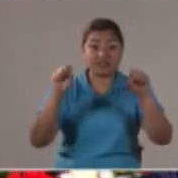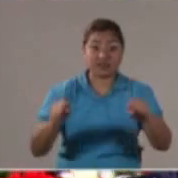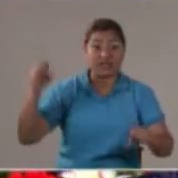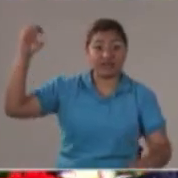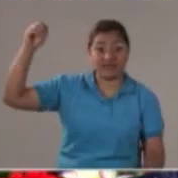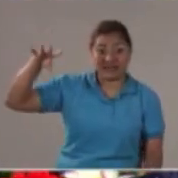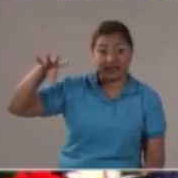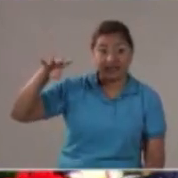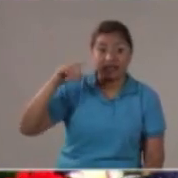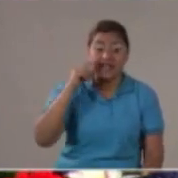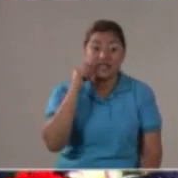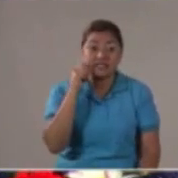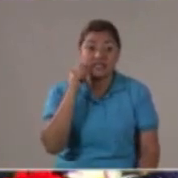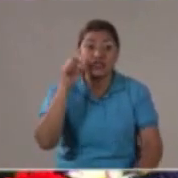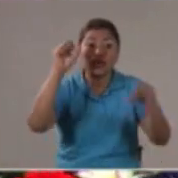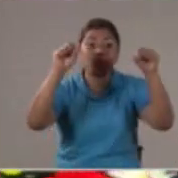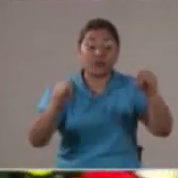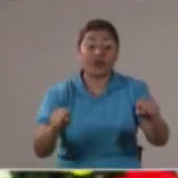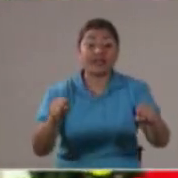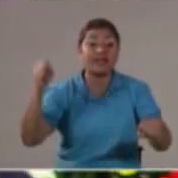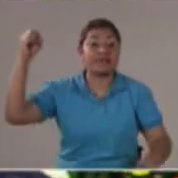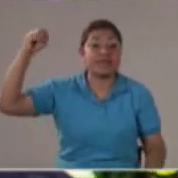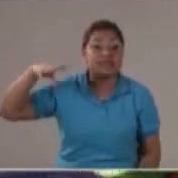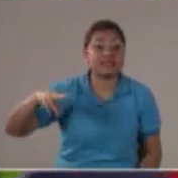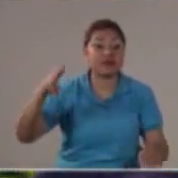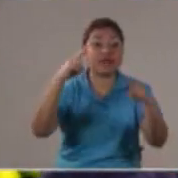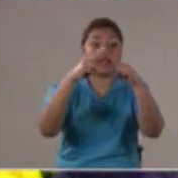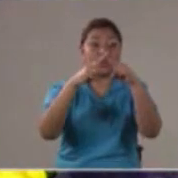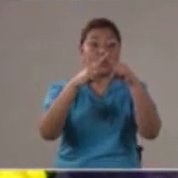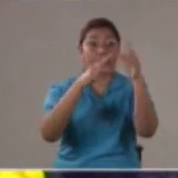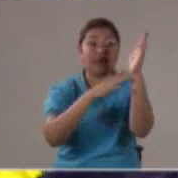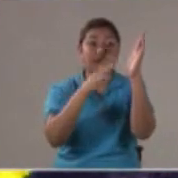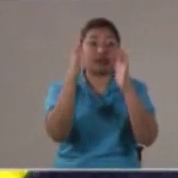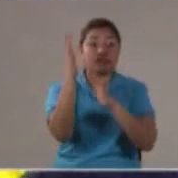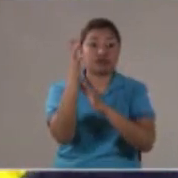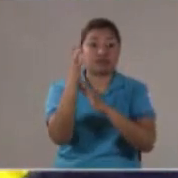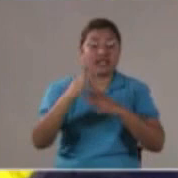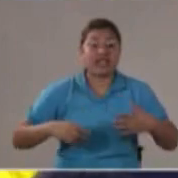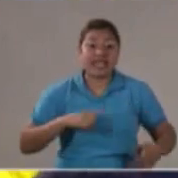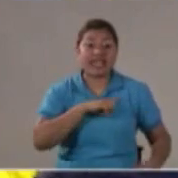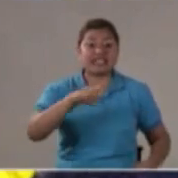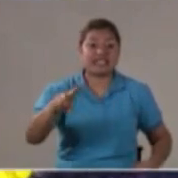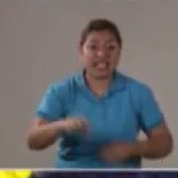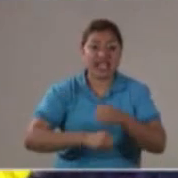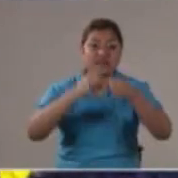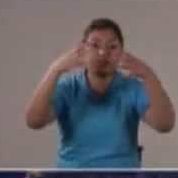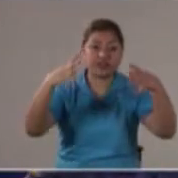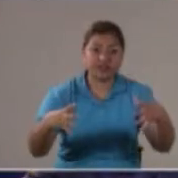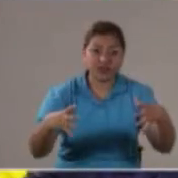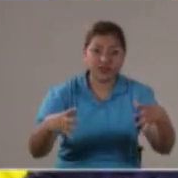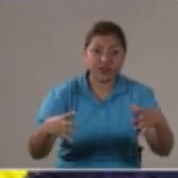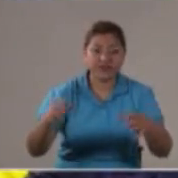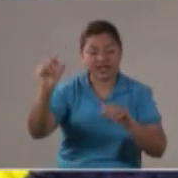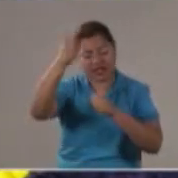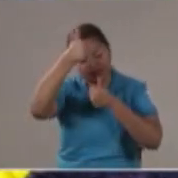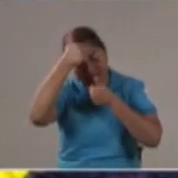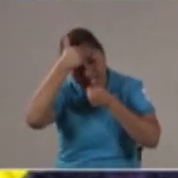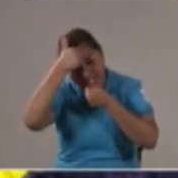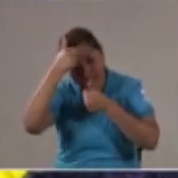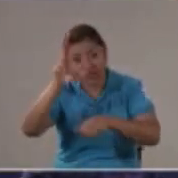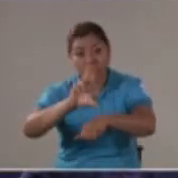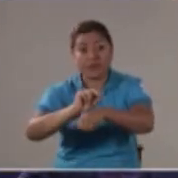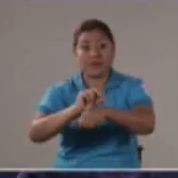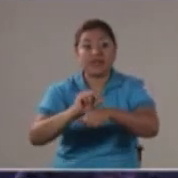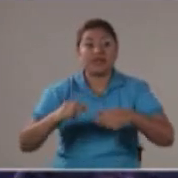A él lo podría bendecir: Padre, en el nombre de Jesús, permite que este hombre sea fructífero, que tenga los frutos del arrepentimiento, permite que tenga